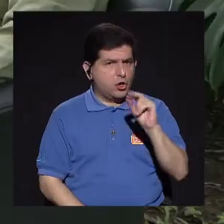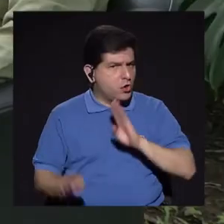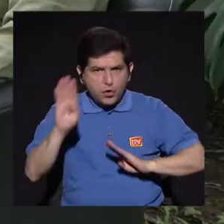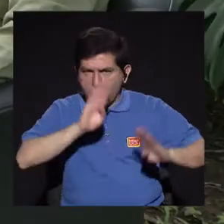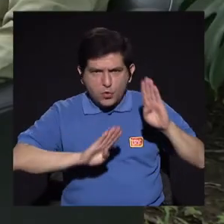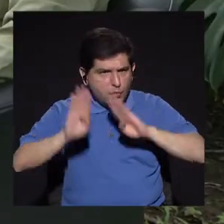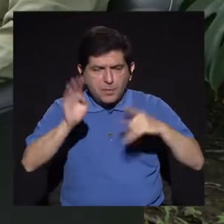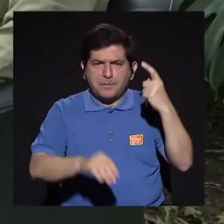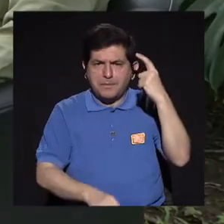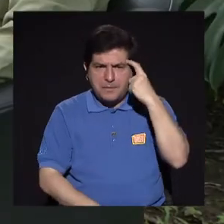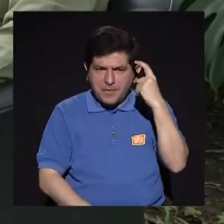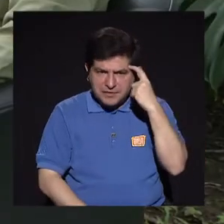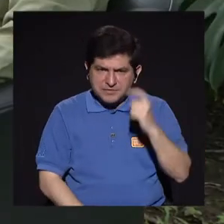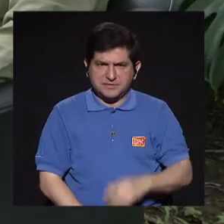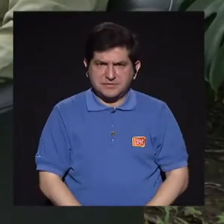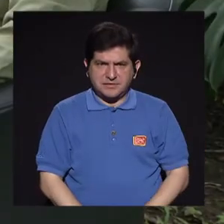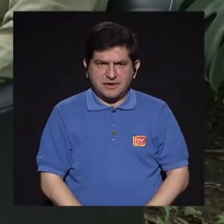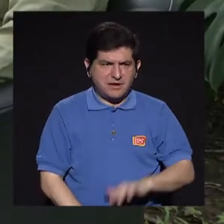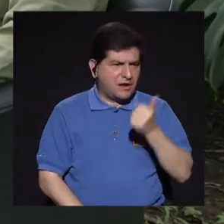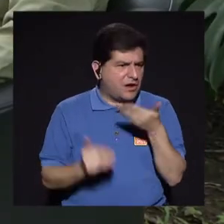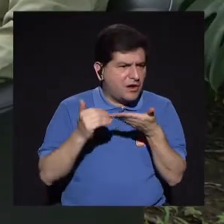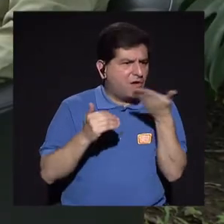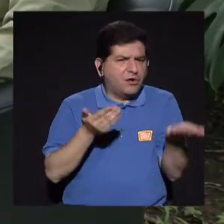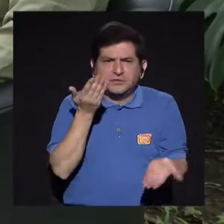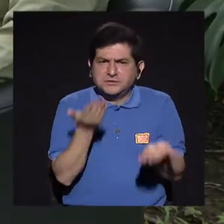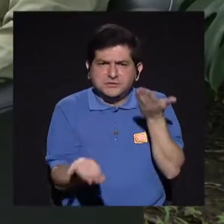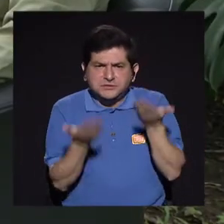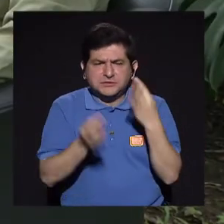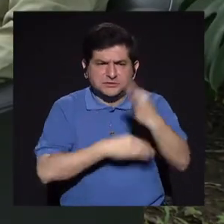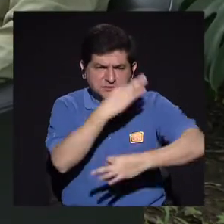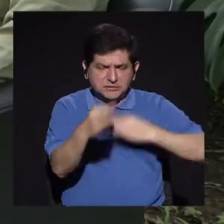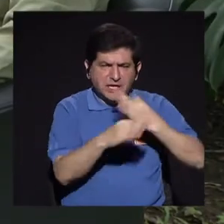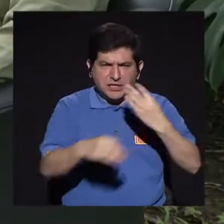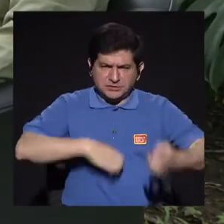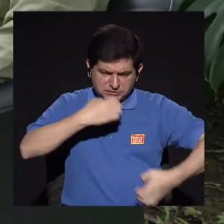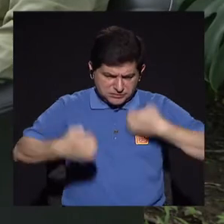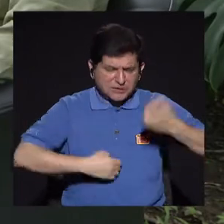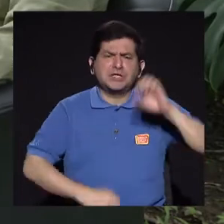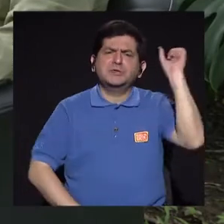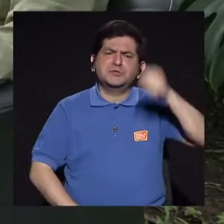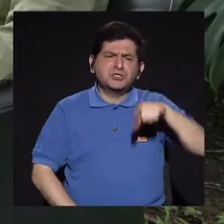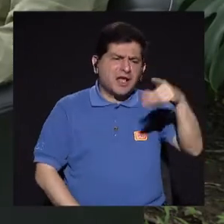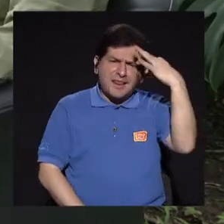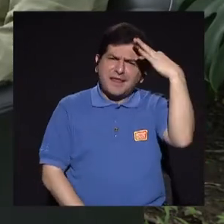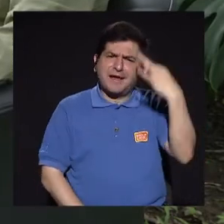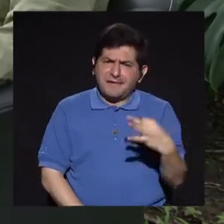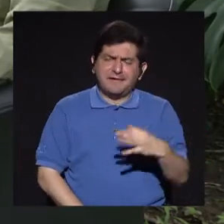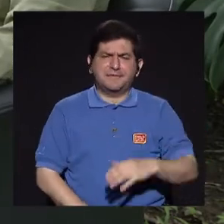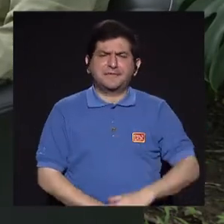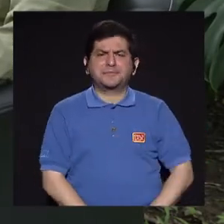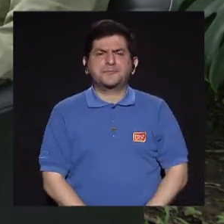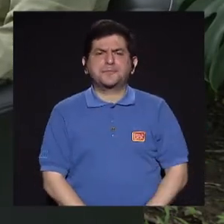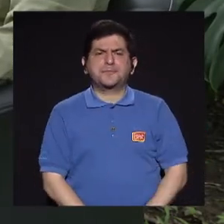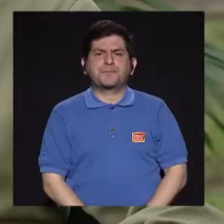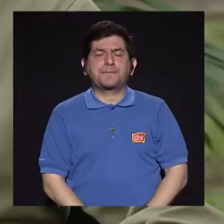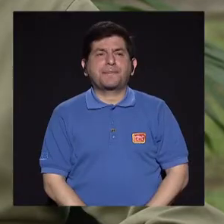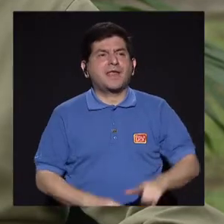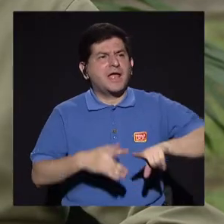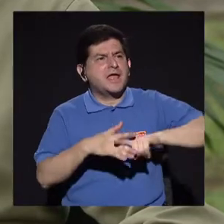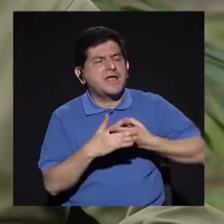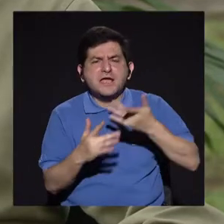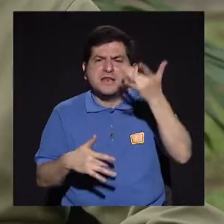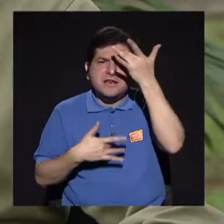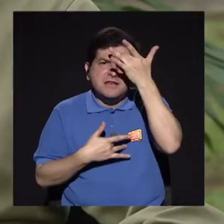lo biológico, sino pensando en aspectos más de índole emocional. Claro, él creía que el origen